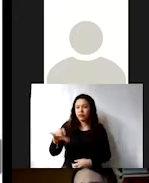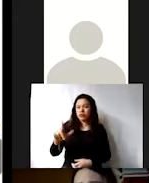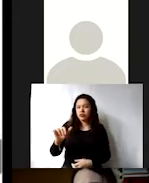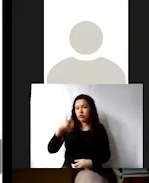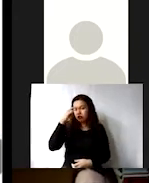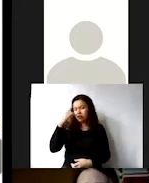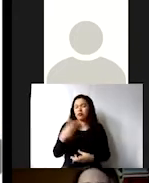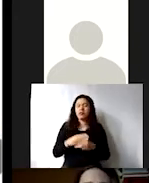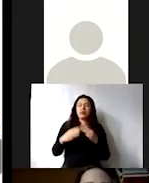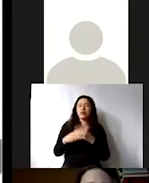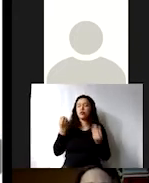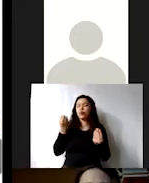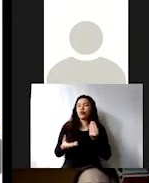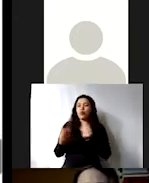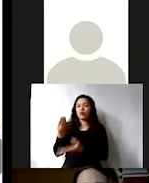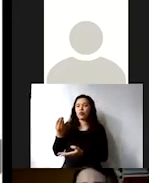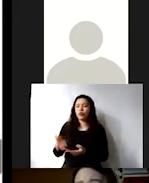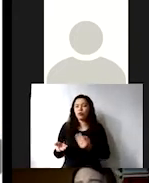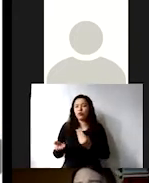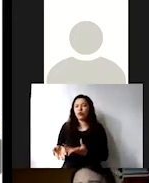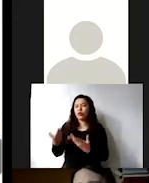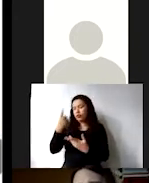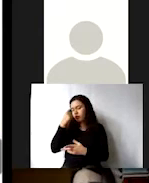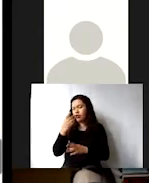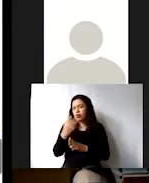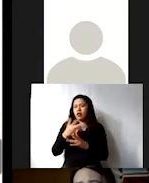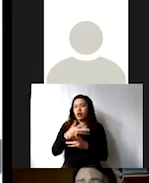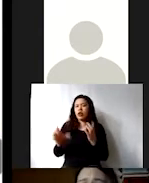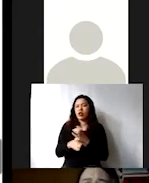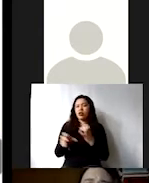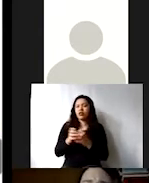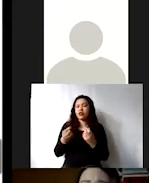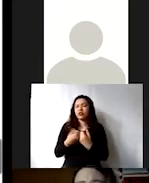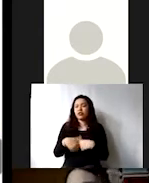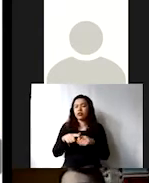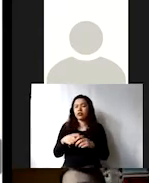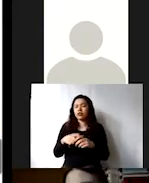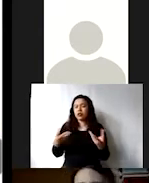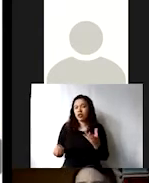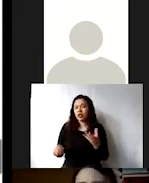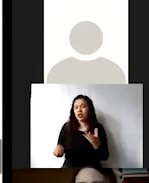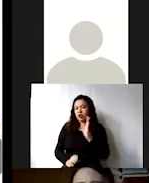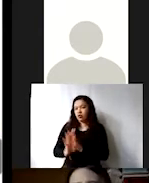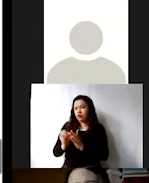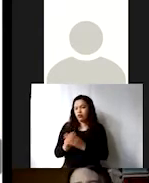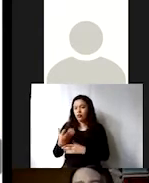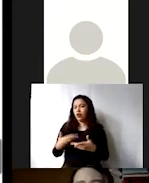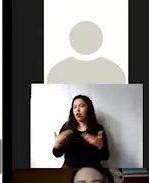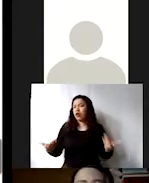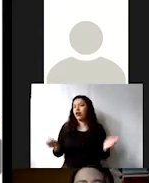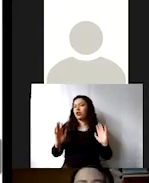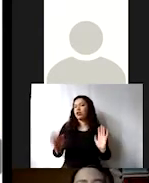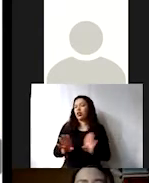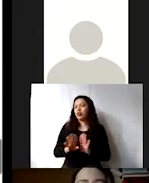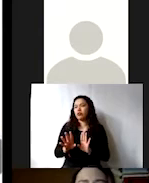más herramientas en todo esto que tiene que ver con emprendimiento social. Ahora lo están haciendo de manera un poquito híbrida